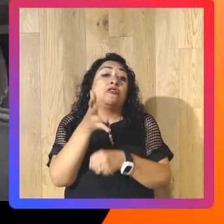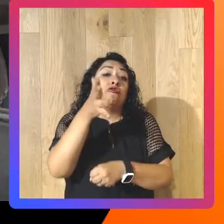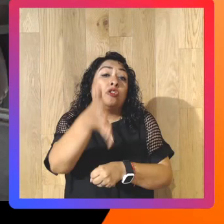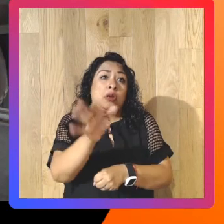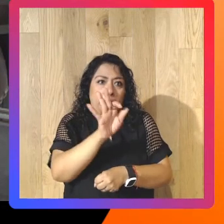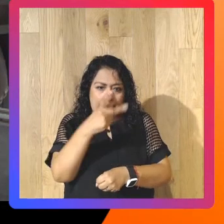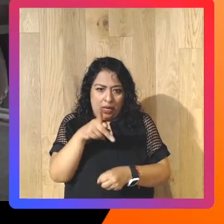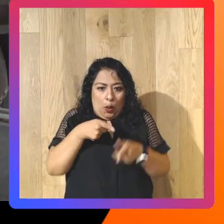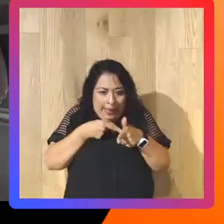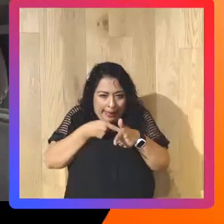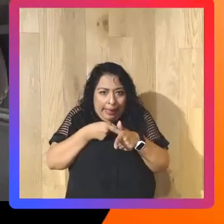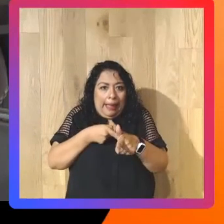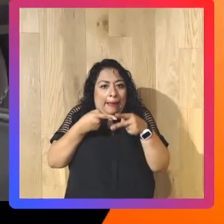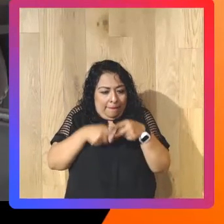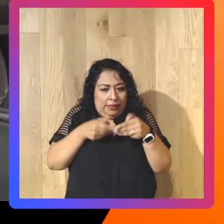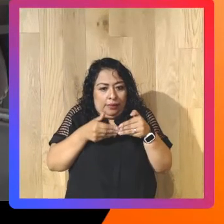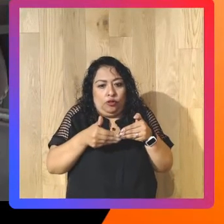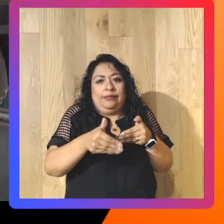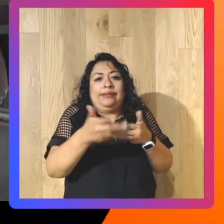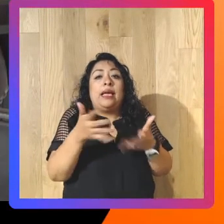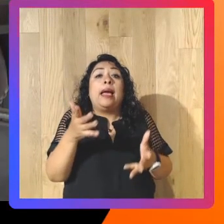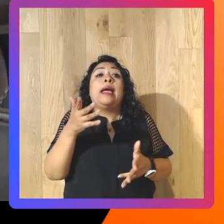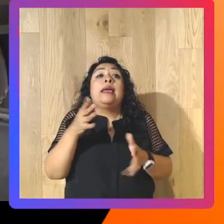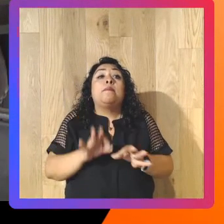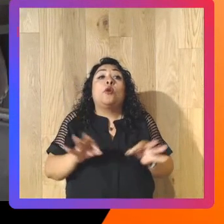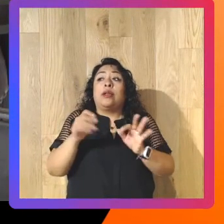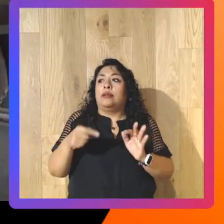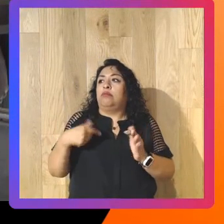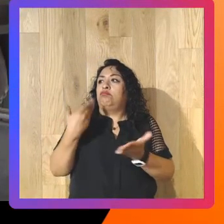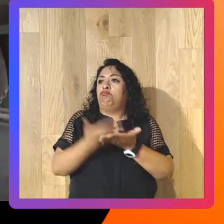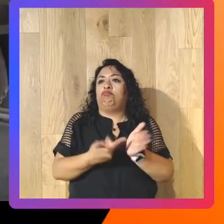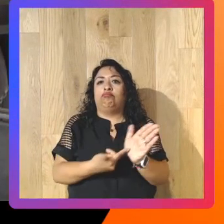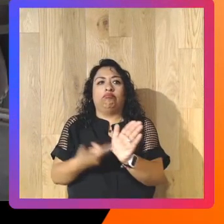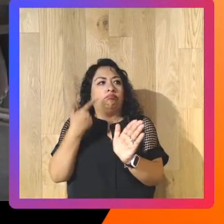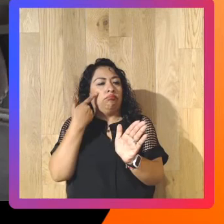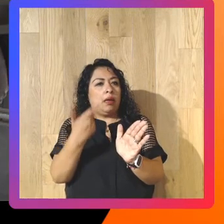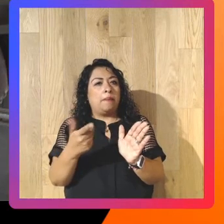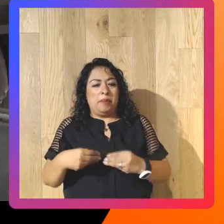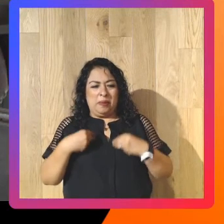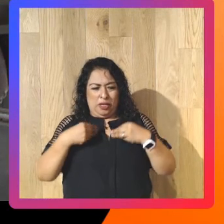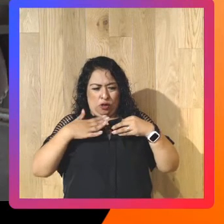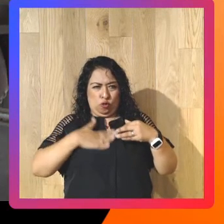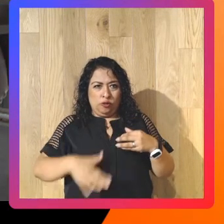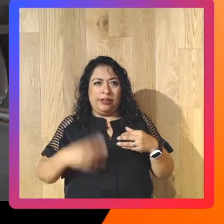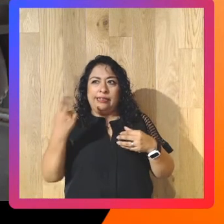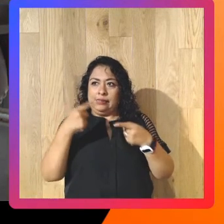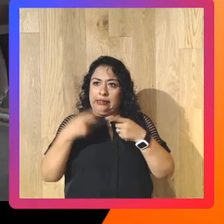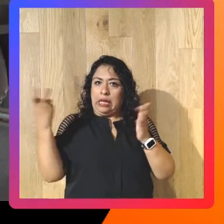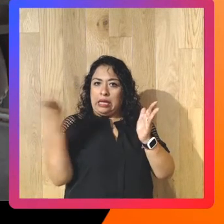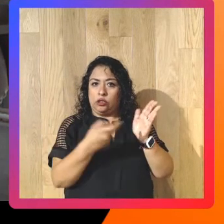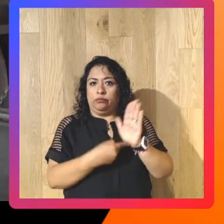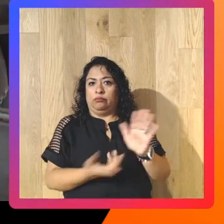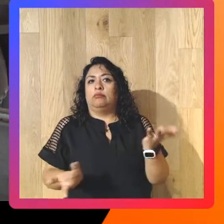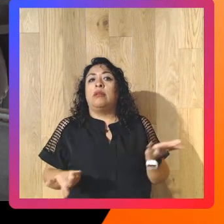ya tomamos un camino. Yo creo que lo principal es eso, haber puesto el tema en la mesa. Para vivir dignamente se requiere tanto